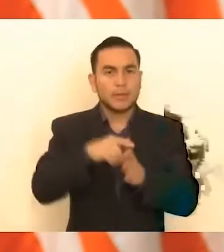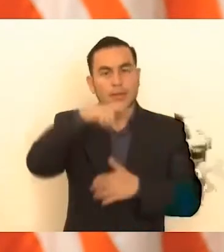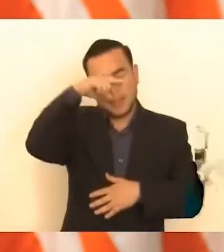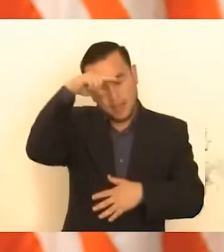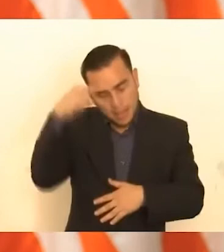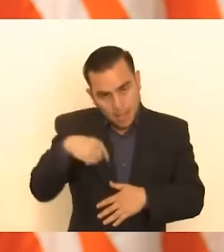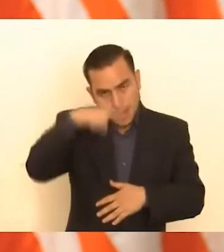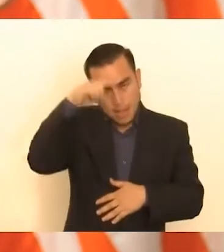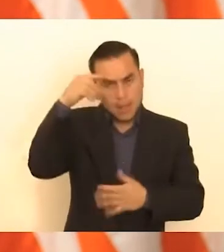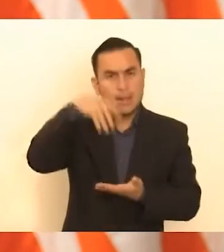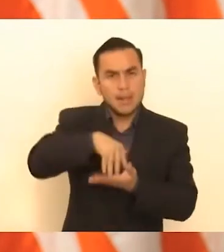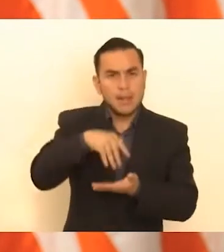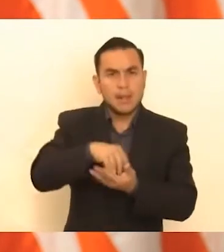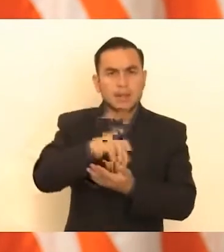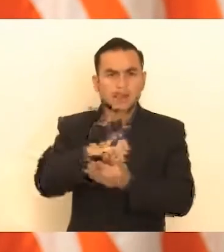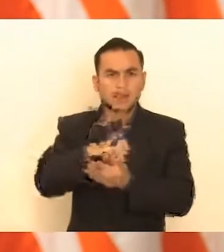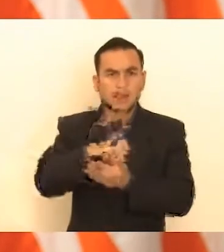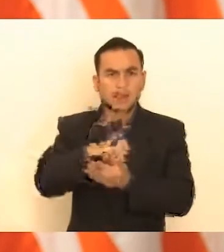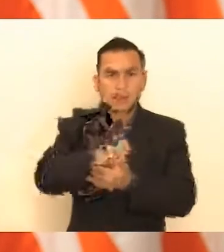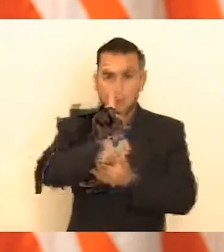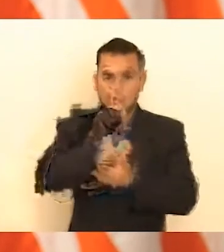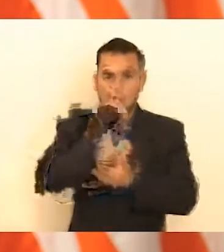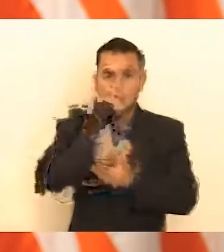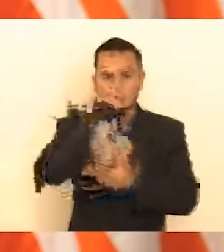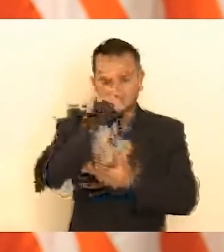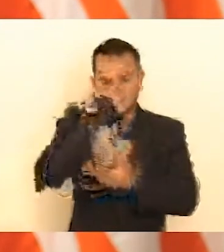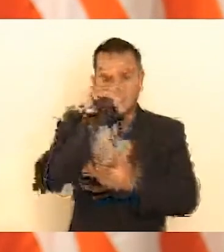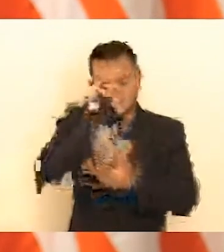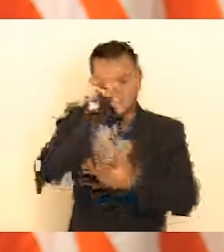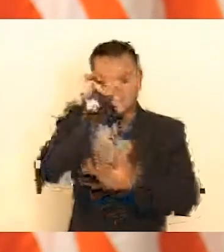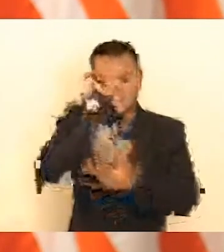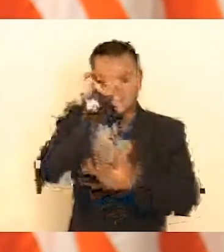por lo menos diga bueno de los tres años el último trabajar